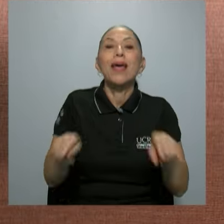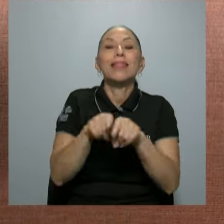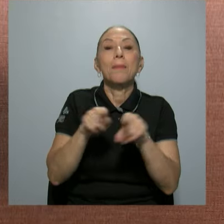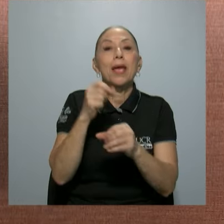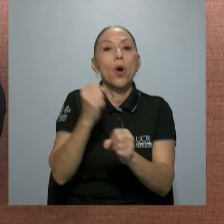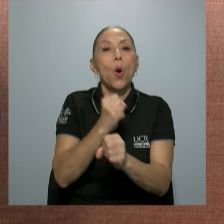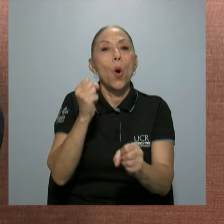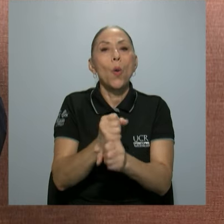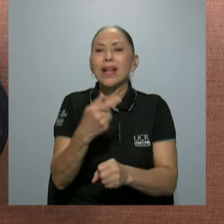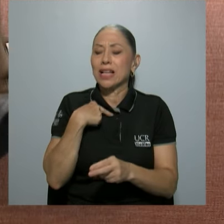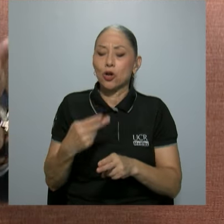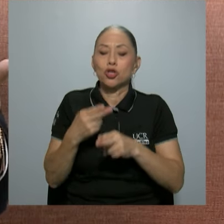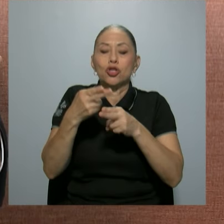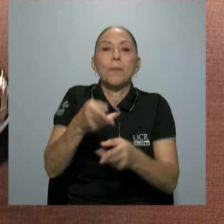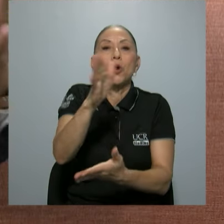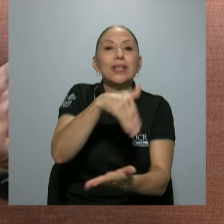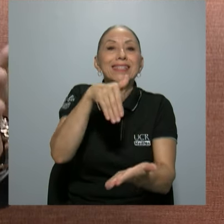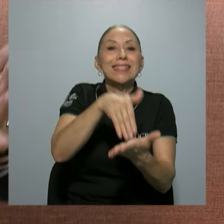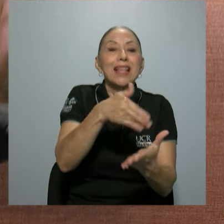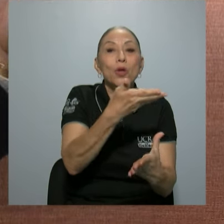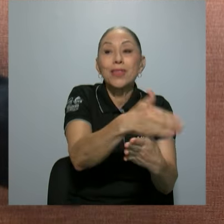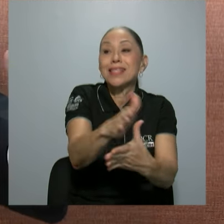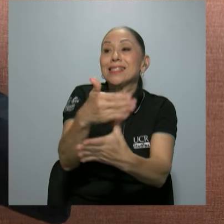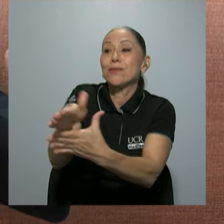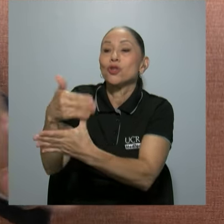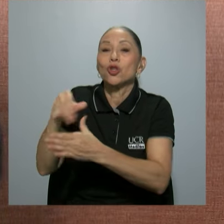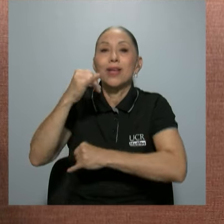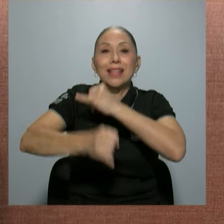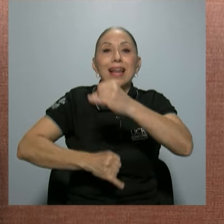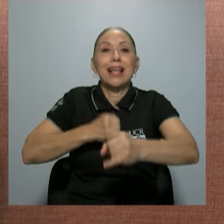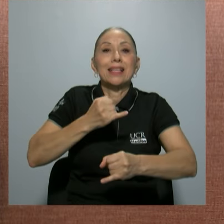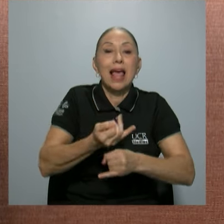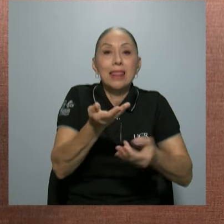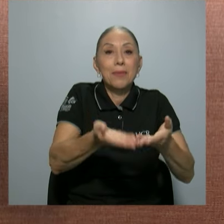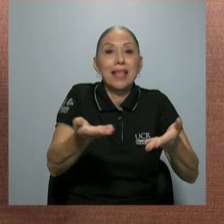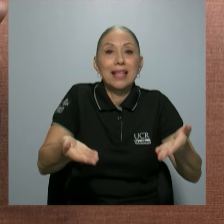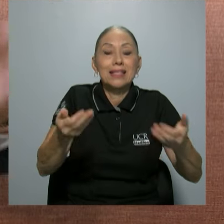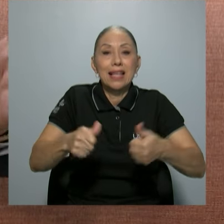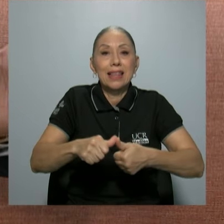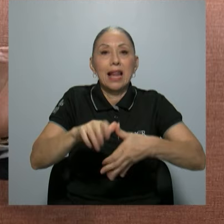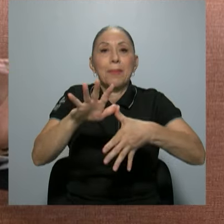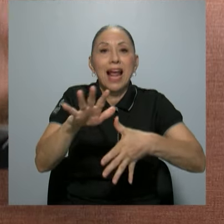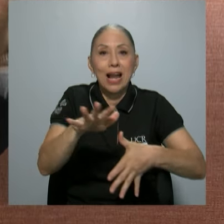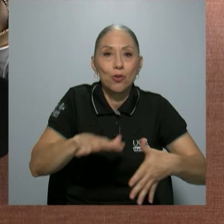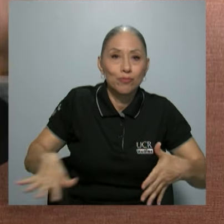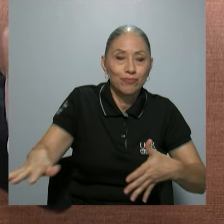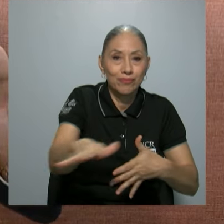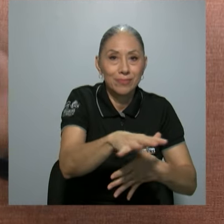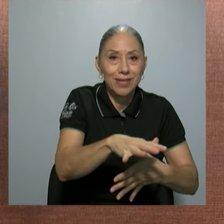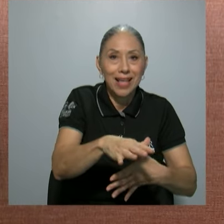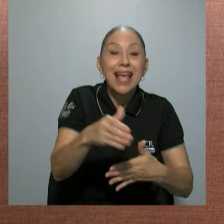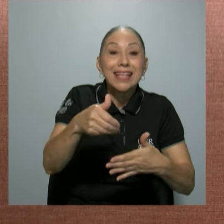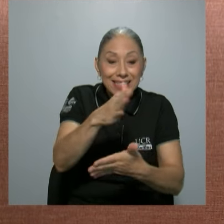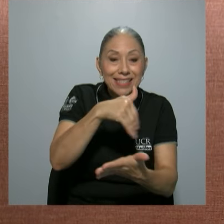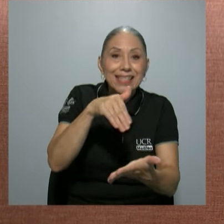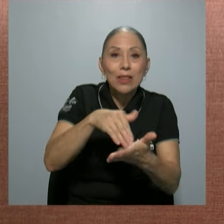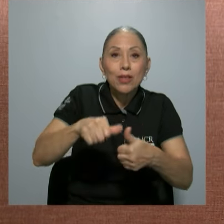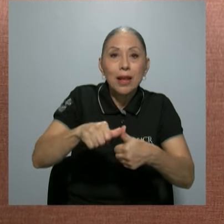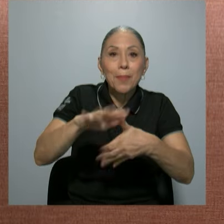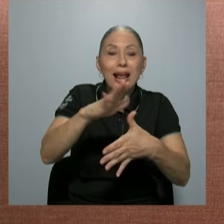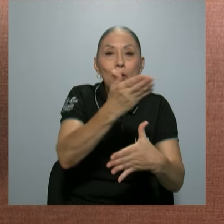el Centro de Distribución Internacional de Mercaderías Interamericano, ¿verdad? El Centro Interamericano de Distribución de Mercaderías. Eso hay que hacerlo